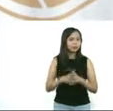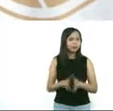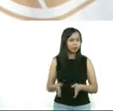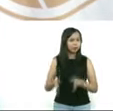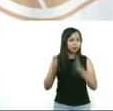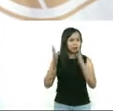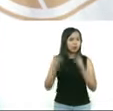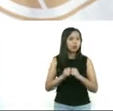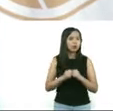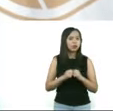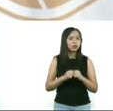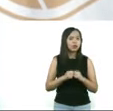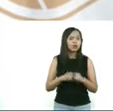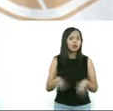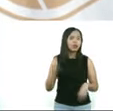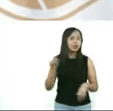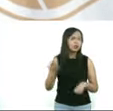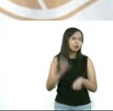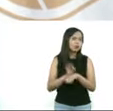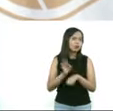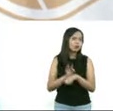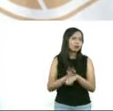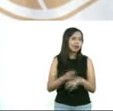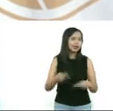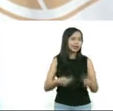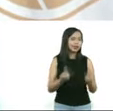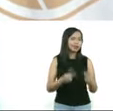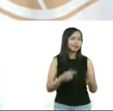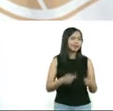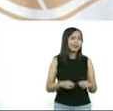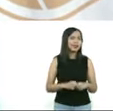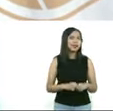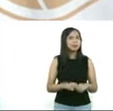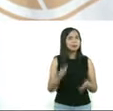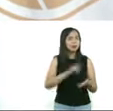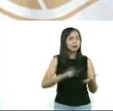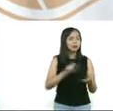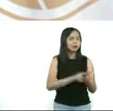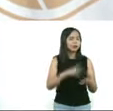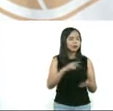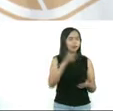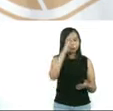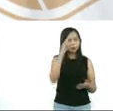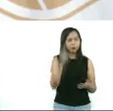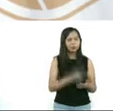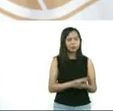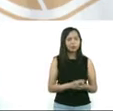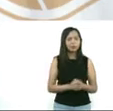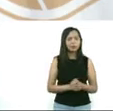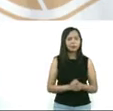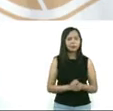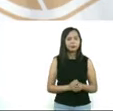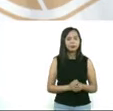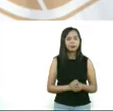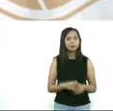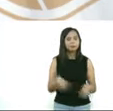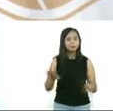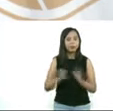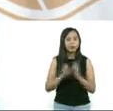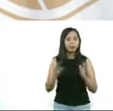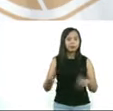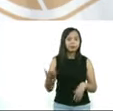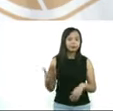pues que se beneficiaron incluso de negocios ilegales. Ahí está Iberdrola. Hace poco